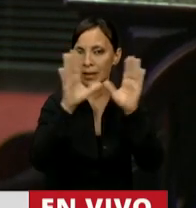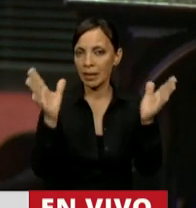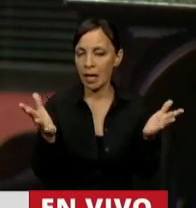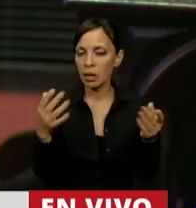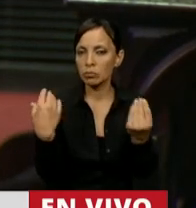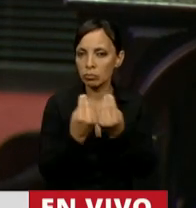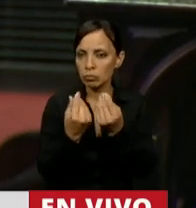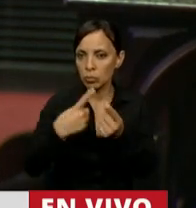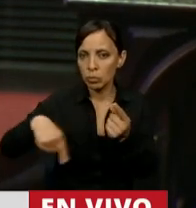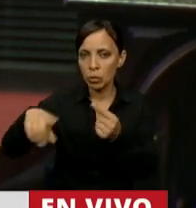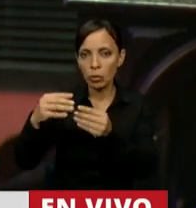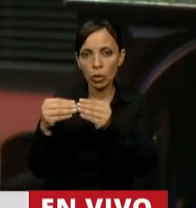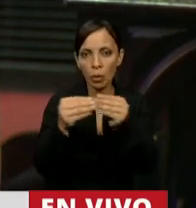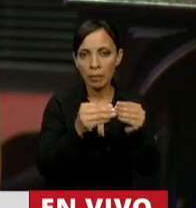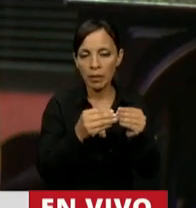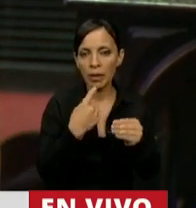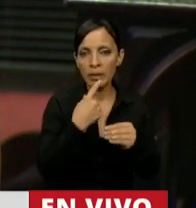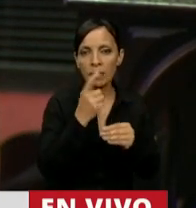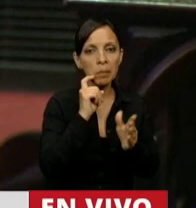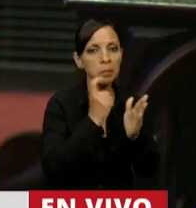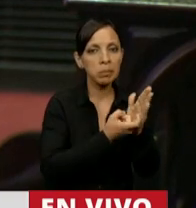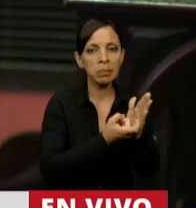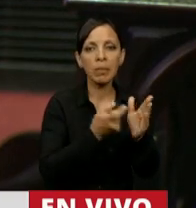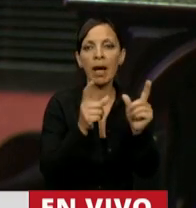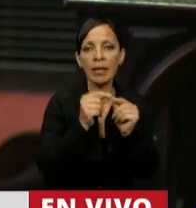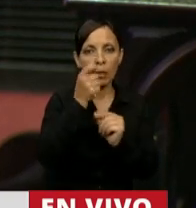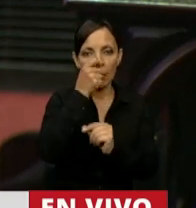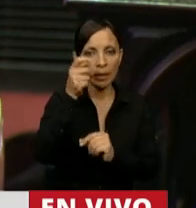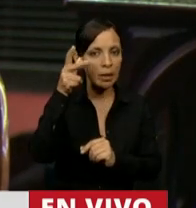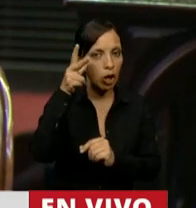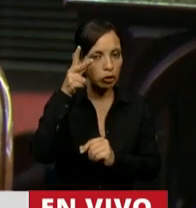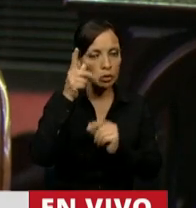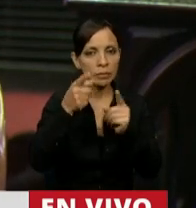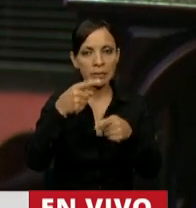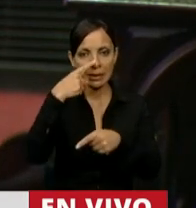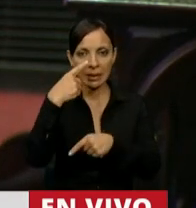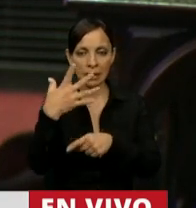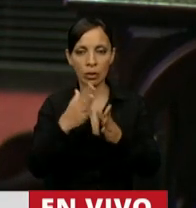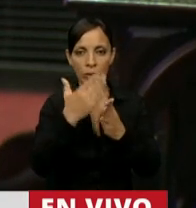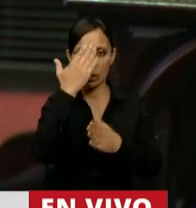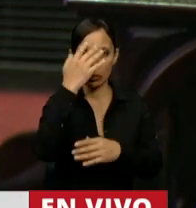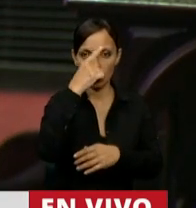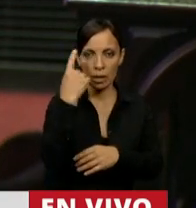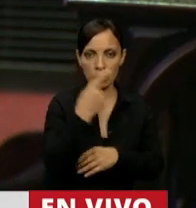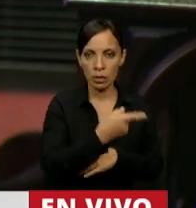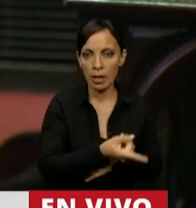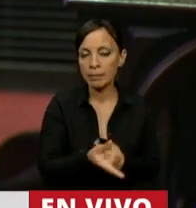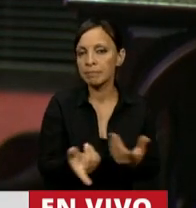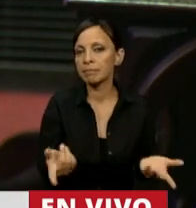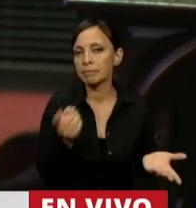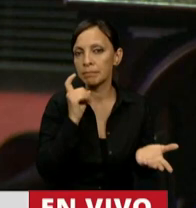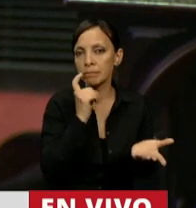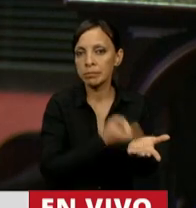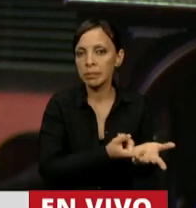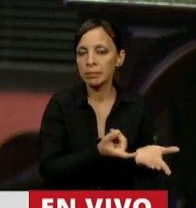diputados preopinantes, viola el artículo 28 y el 75 de la Constitución Nacional.